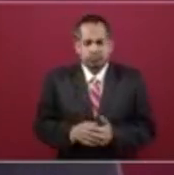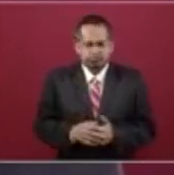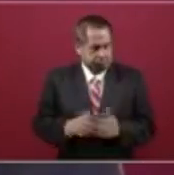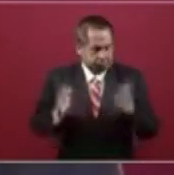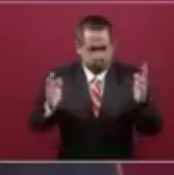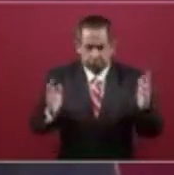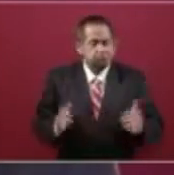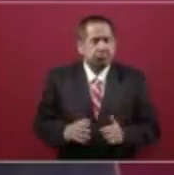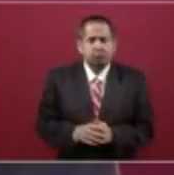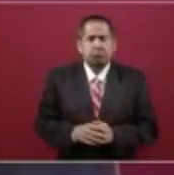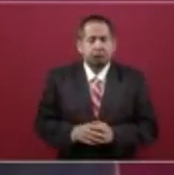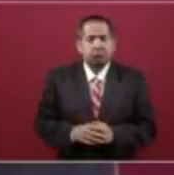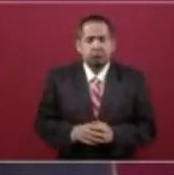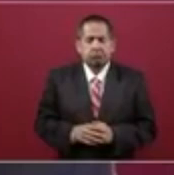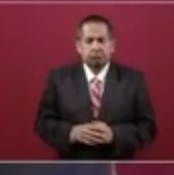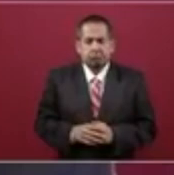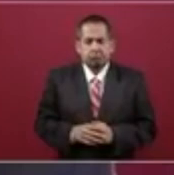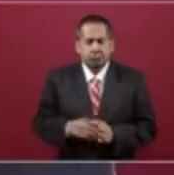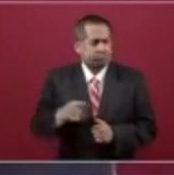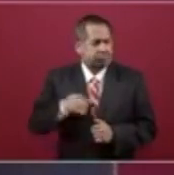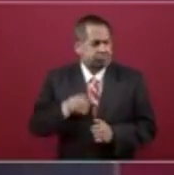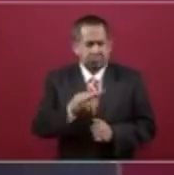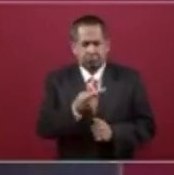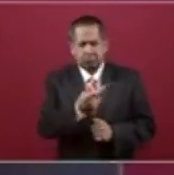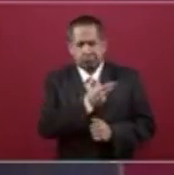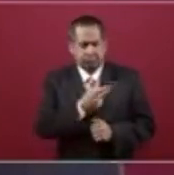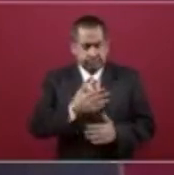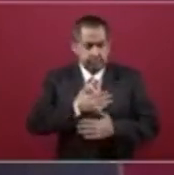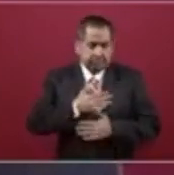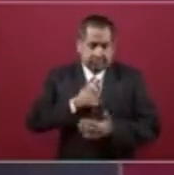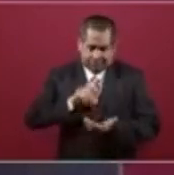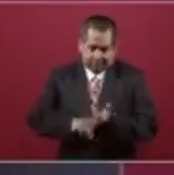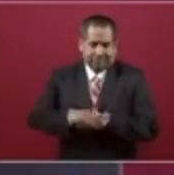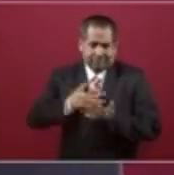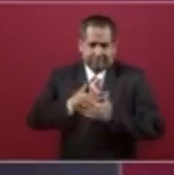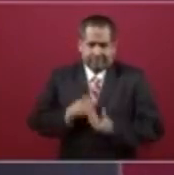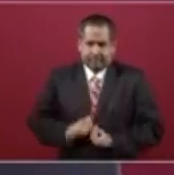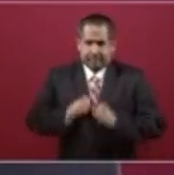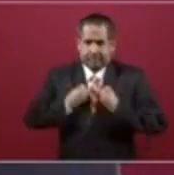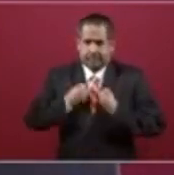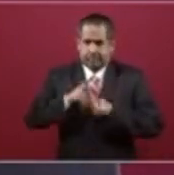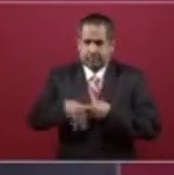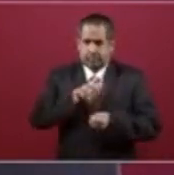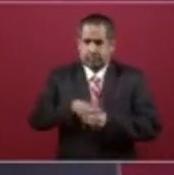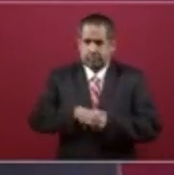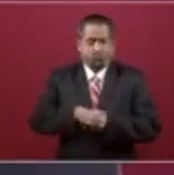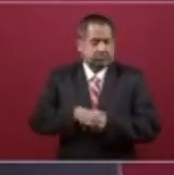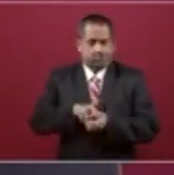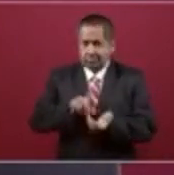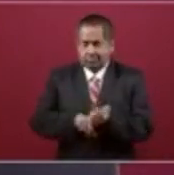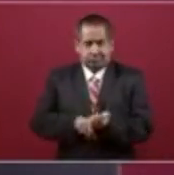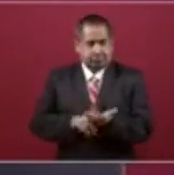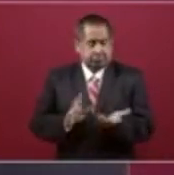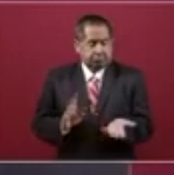Porque llevo una vida normal,